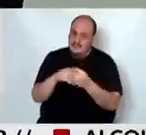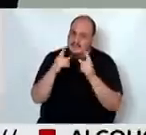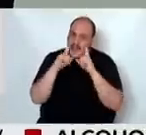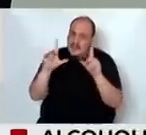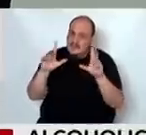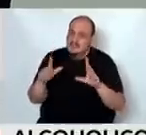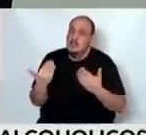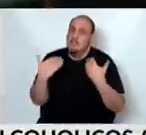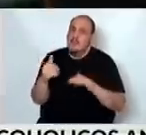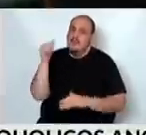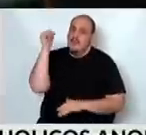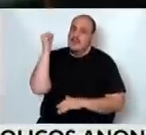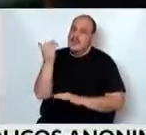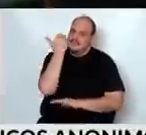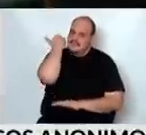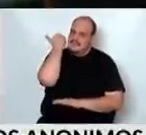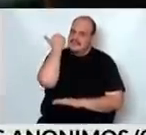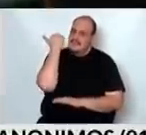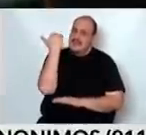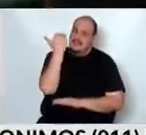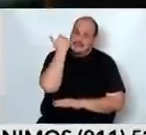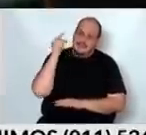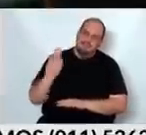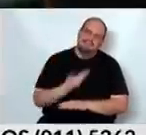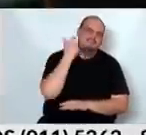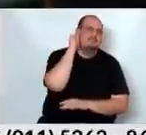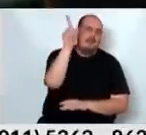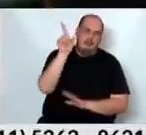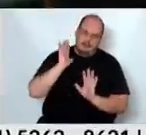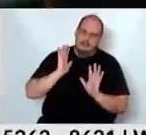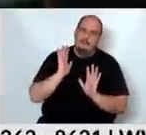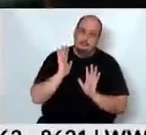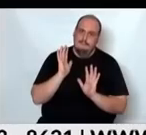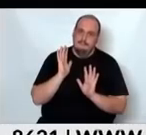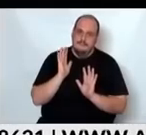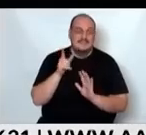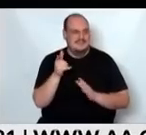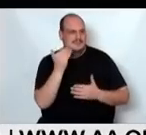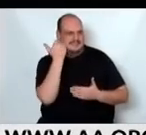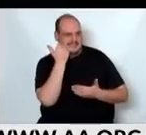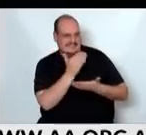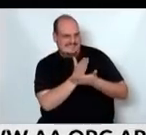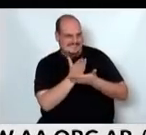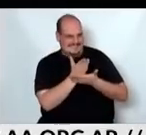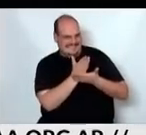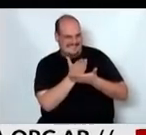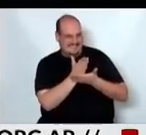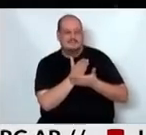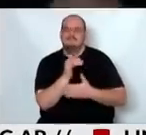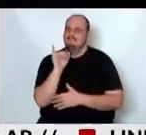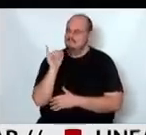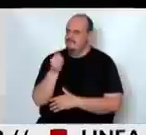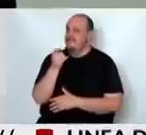en un accidente. Totalmente. Y el accidente concretarse, ¿no? Sí, porque es un límite muy sutil, ¿no? Porque si